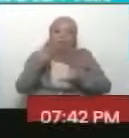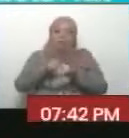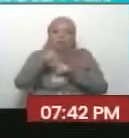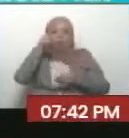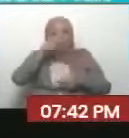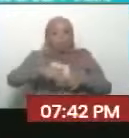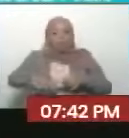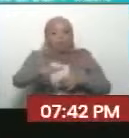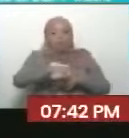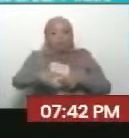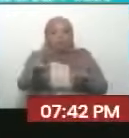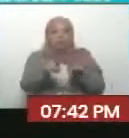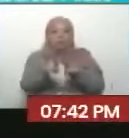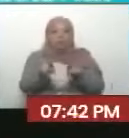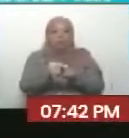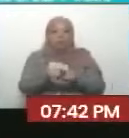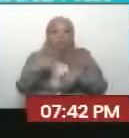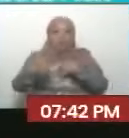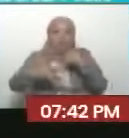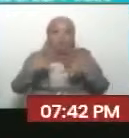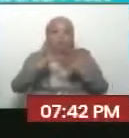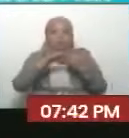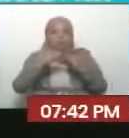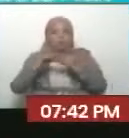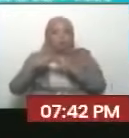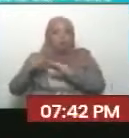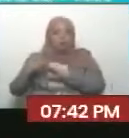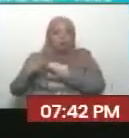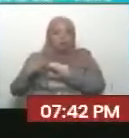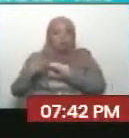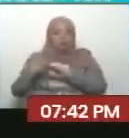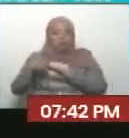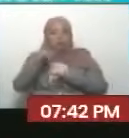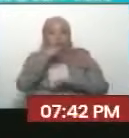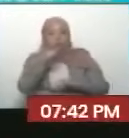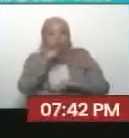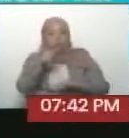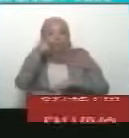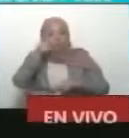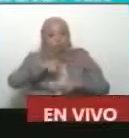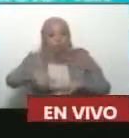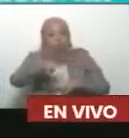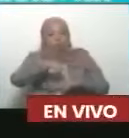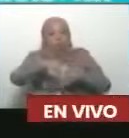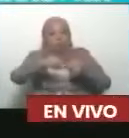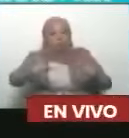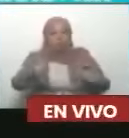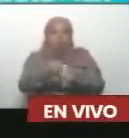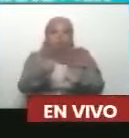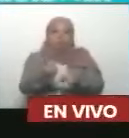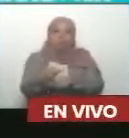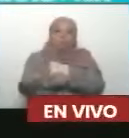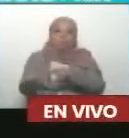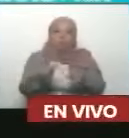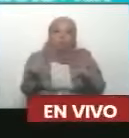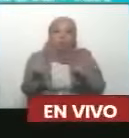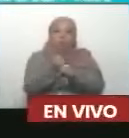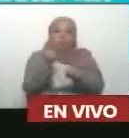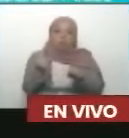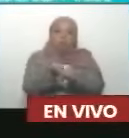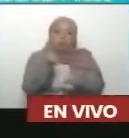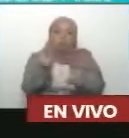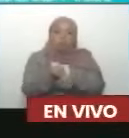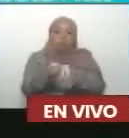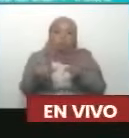país, de la gente que quiere hacer algo por su comunidad, por su territorio, por su terruño, por su trabajo, por